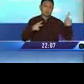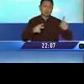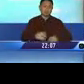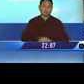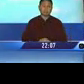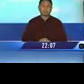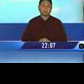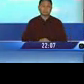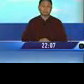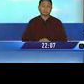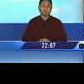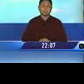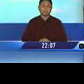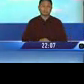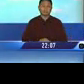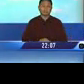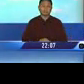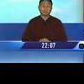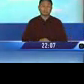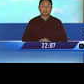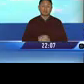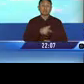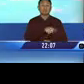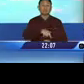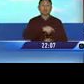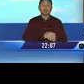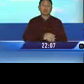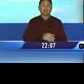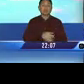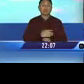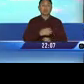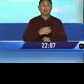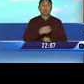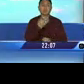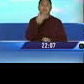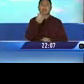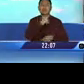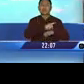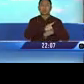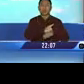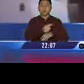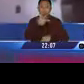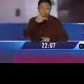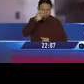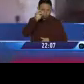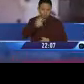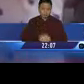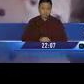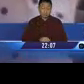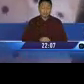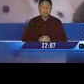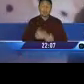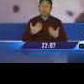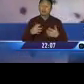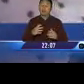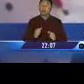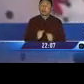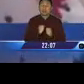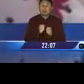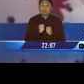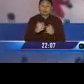huida. Escaparon. La grabación desde una ventana dura tan solo 14 segundos. Fue horrible el